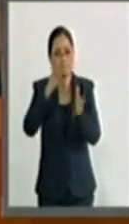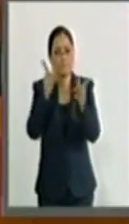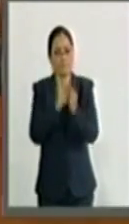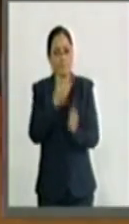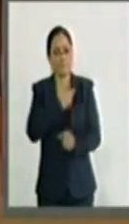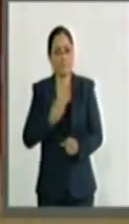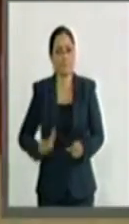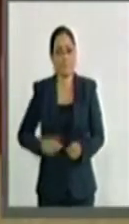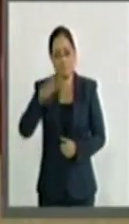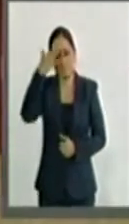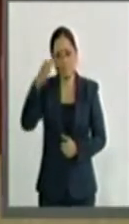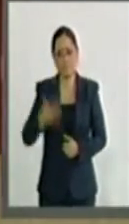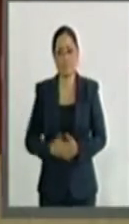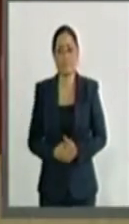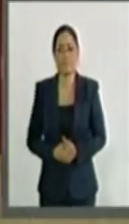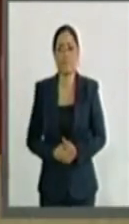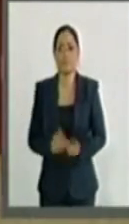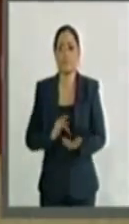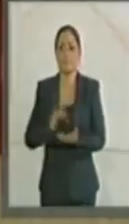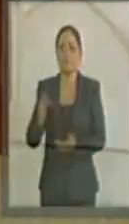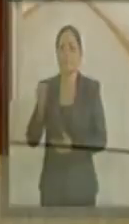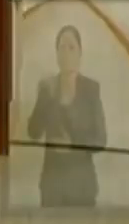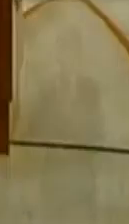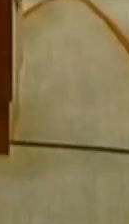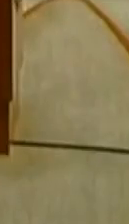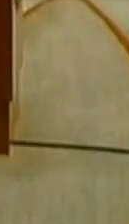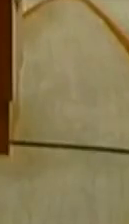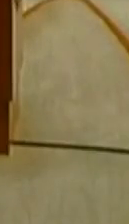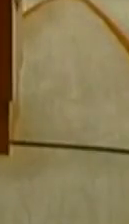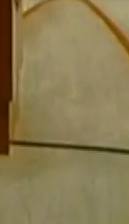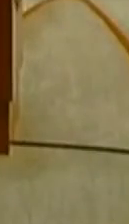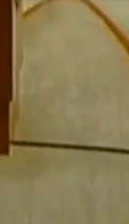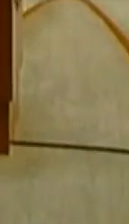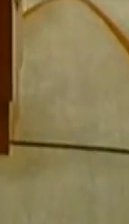presidente. Gracias, senador Marco Antonio Olvera Acevedo.